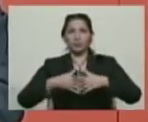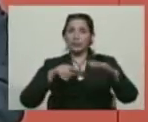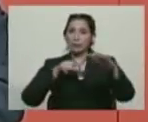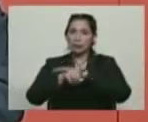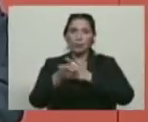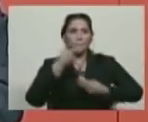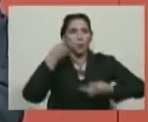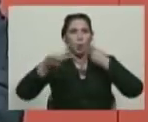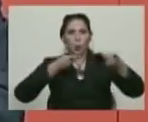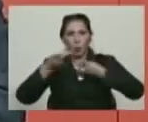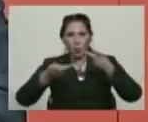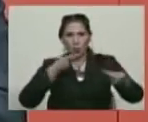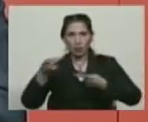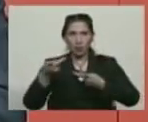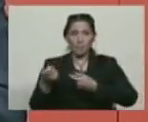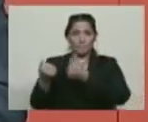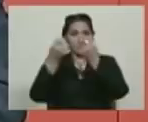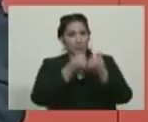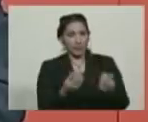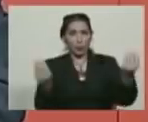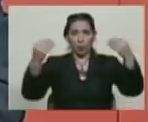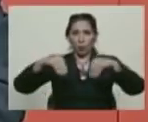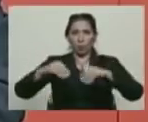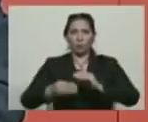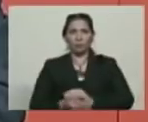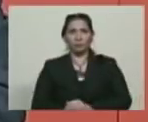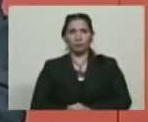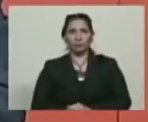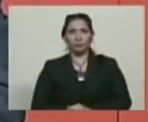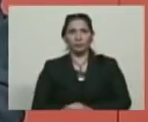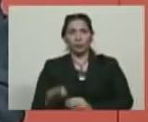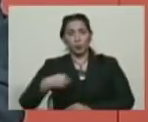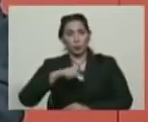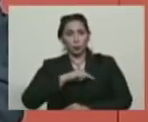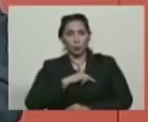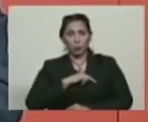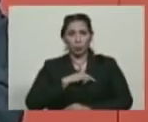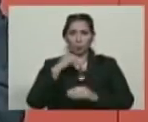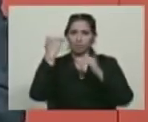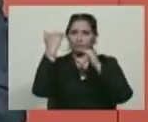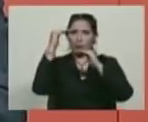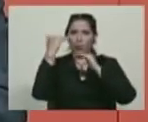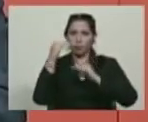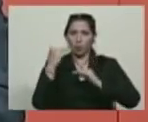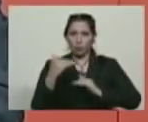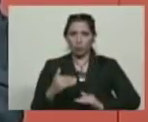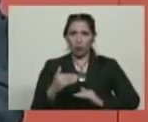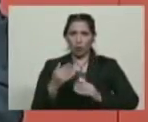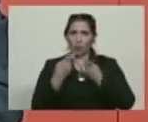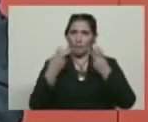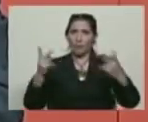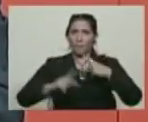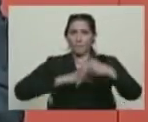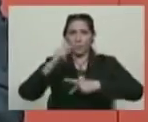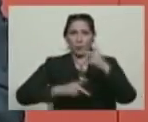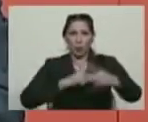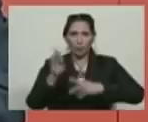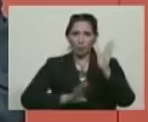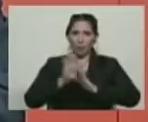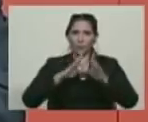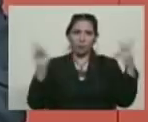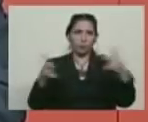política de precios acordados que hemos establecido en el marco del programa de recuperación crecimiento y prosperidad